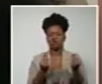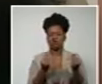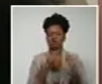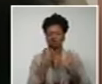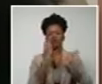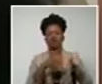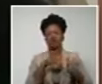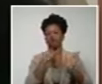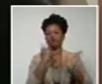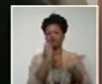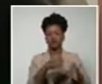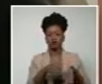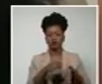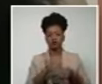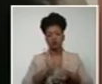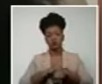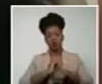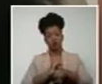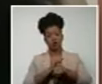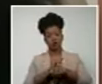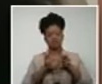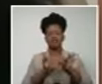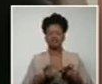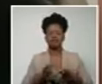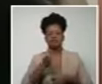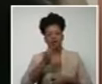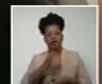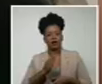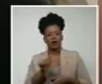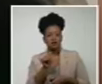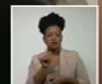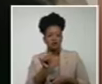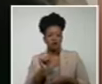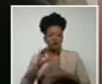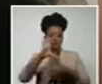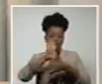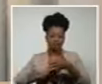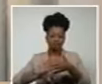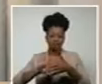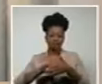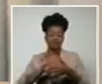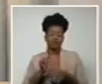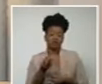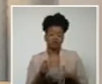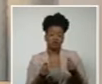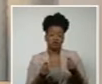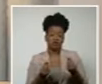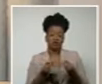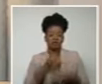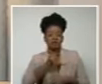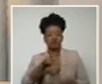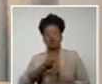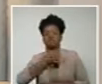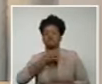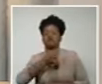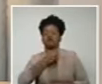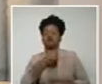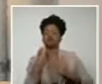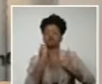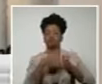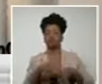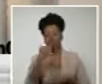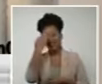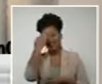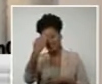Y como siempre, son los latinos, los migrantes y los pobres los que están muriendo. Muchísimas gracias a estos amigos